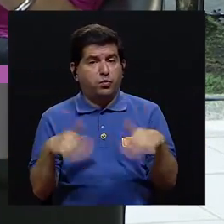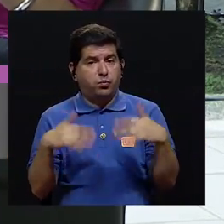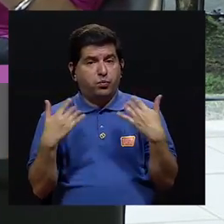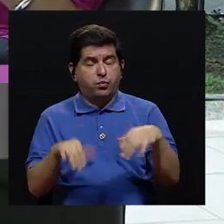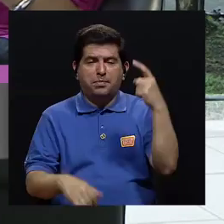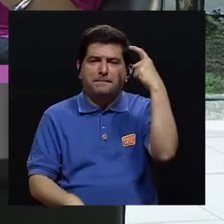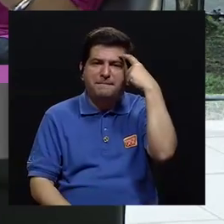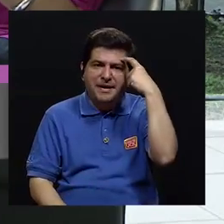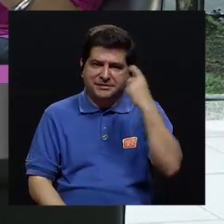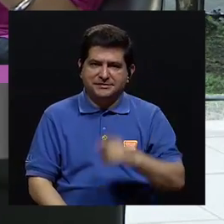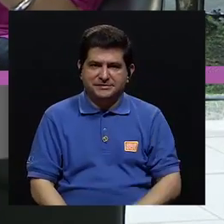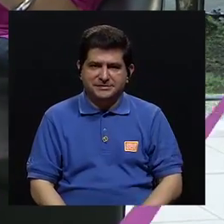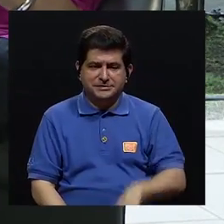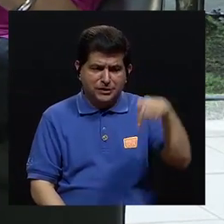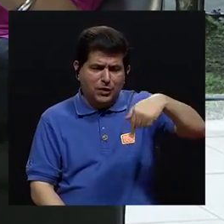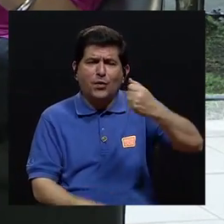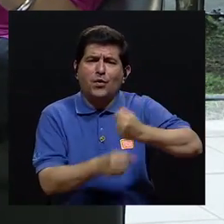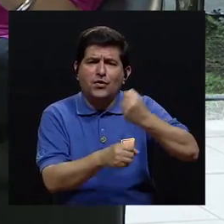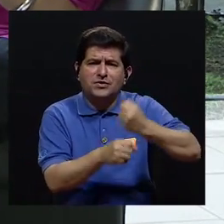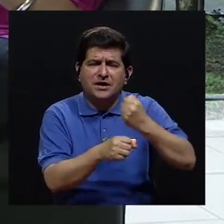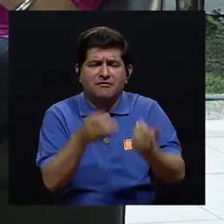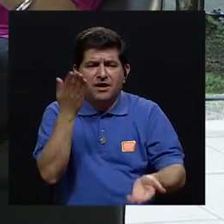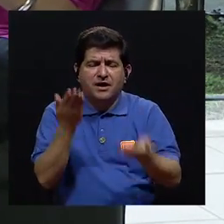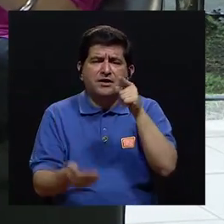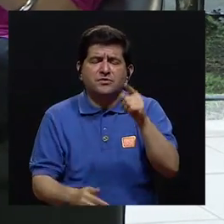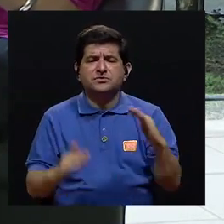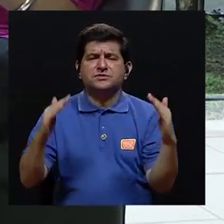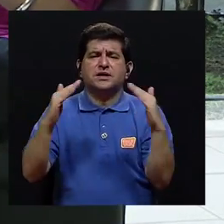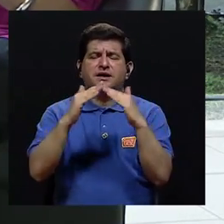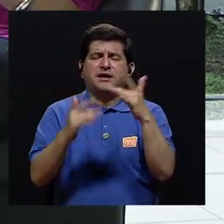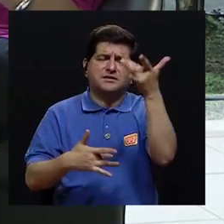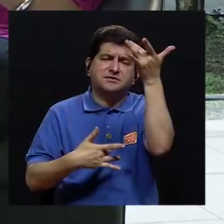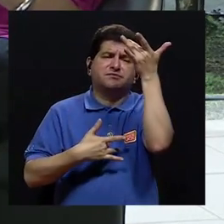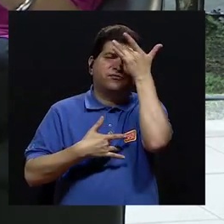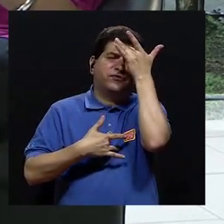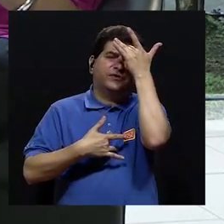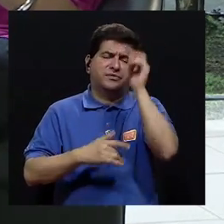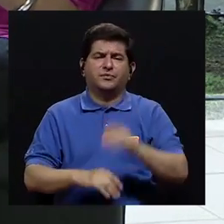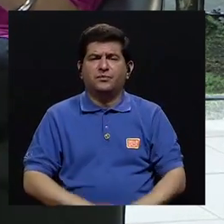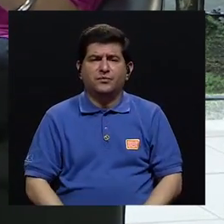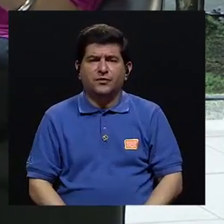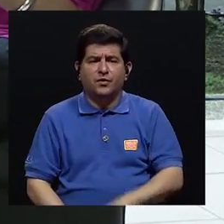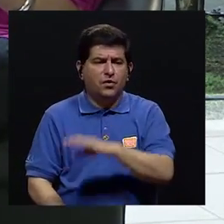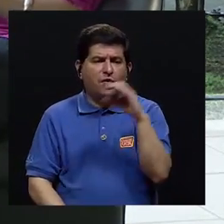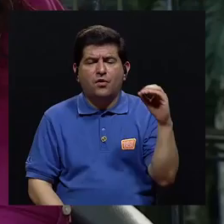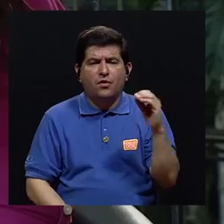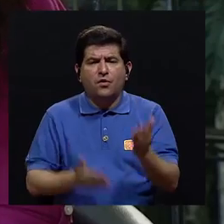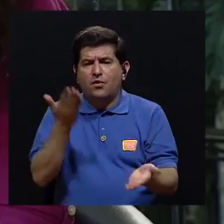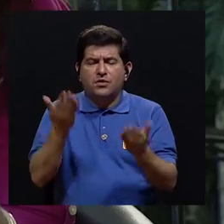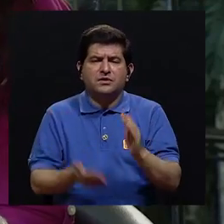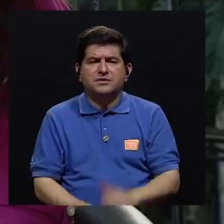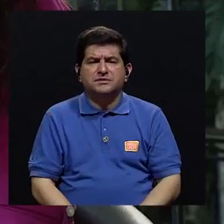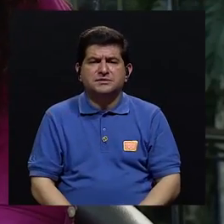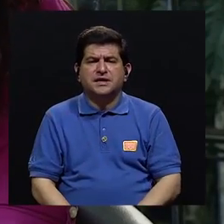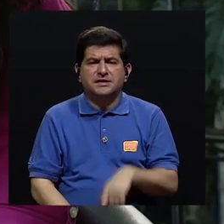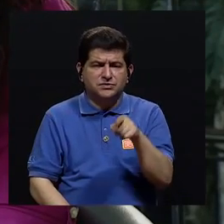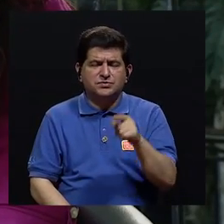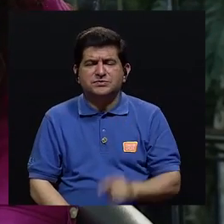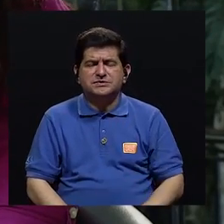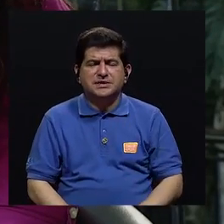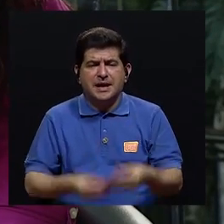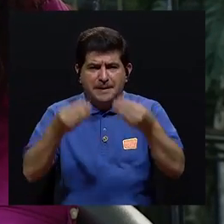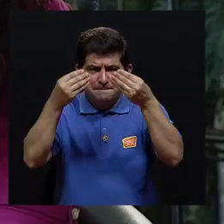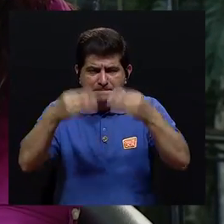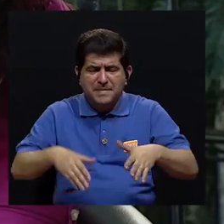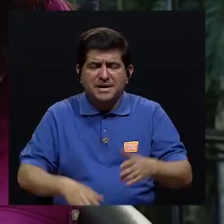Entonces, imagínate lo que es que hoy estemos trabajando y de un momento a otro estés en tu casa con alguna enfermedad o alguna pérdida temporal